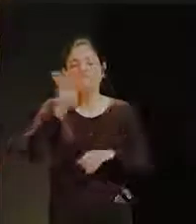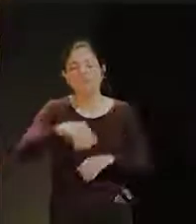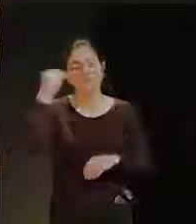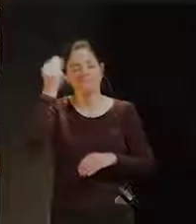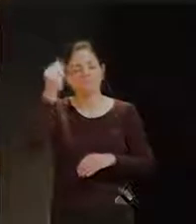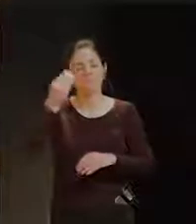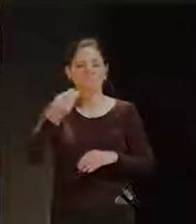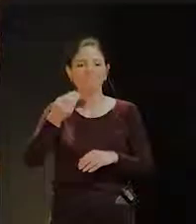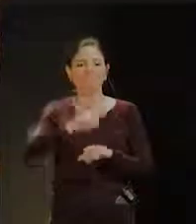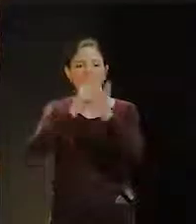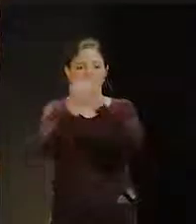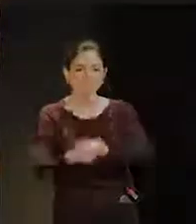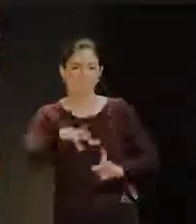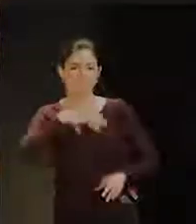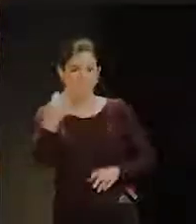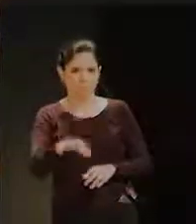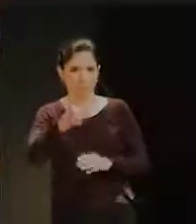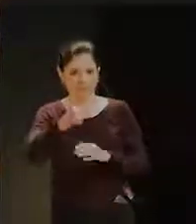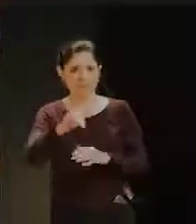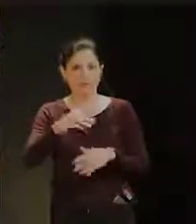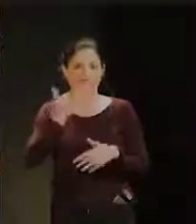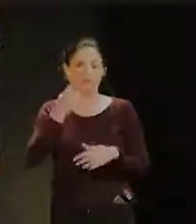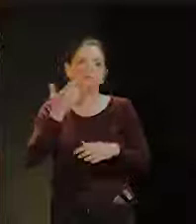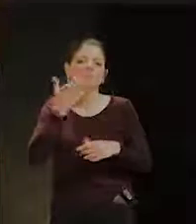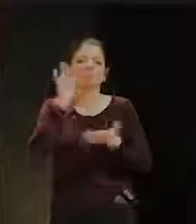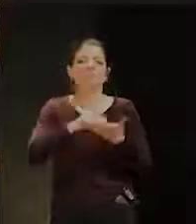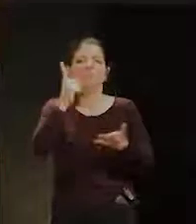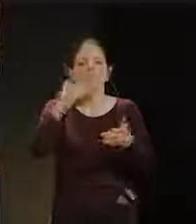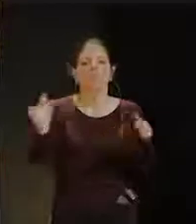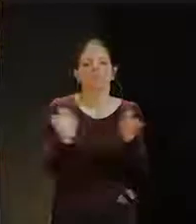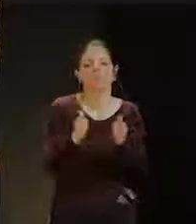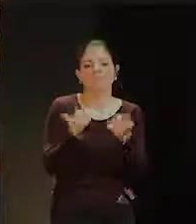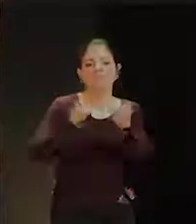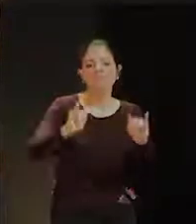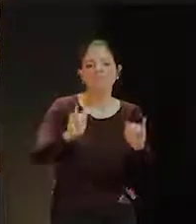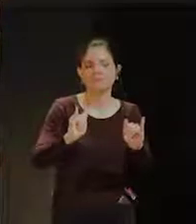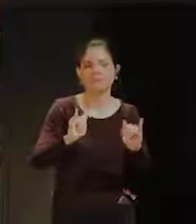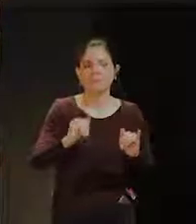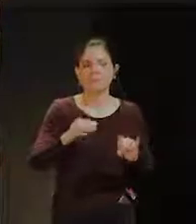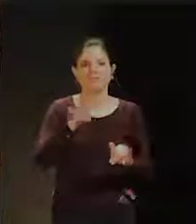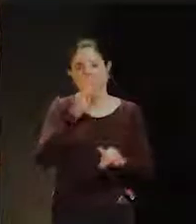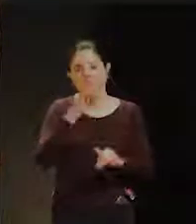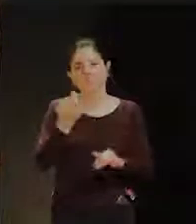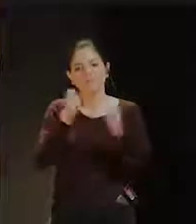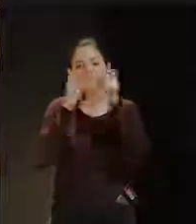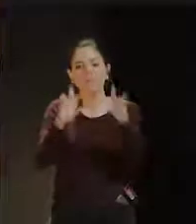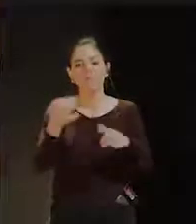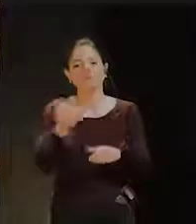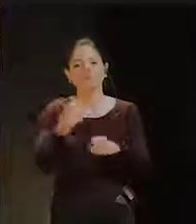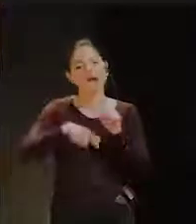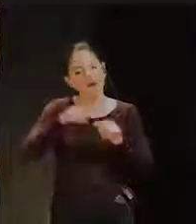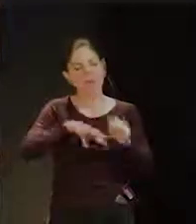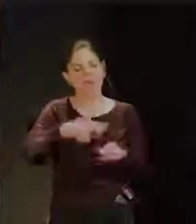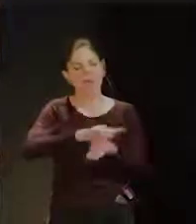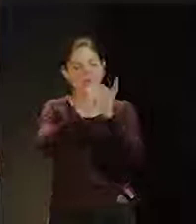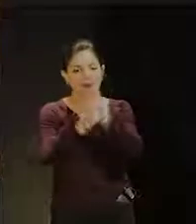puede modificarse. Si se trata de un evento de pequeña escala, todavía hay que tener en cuenta los posibles cambios